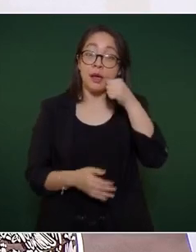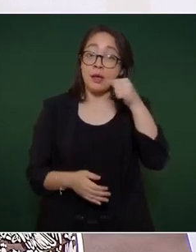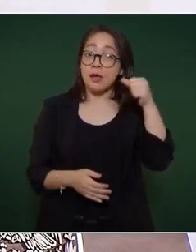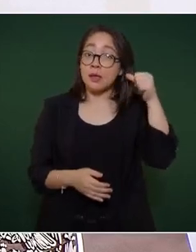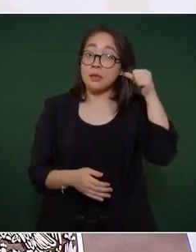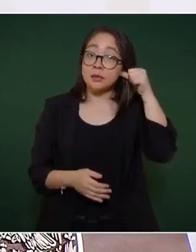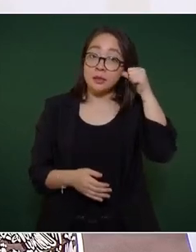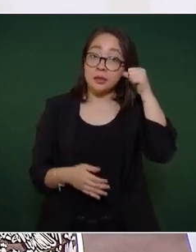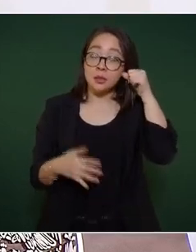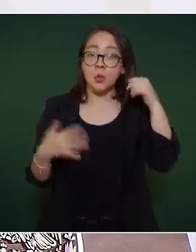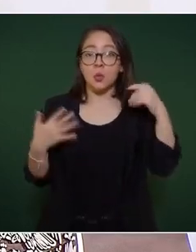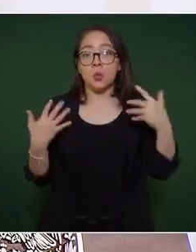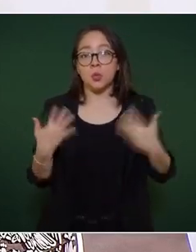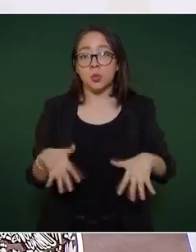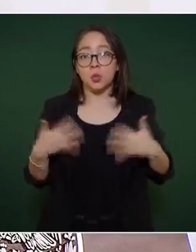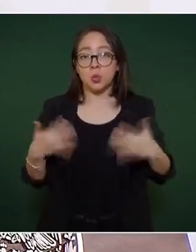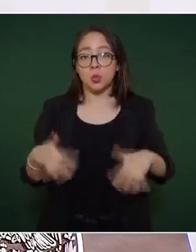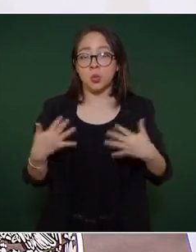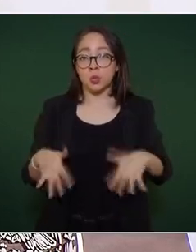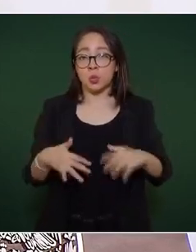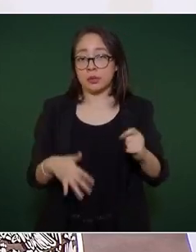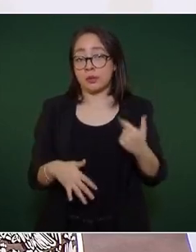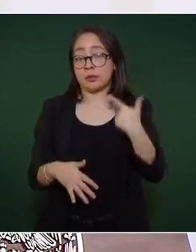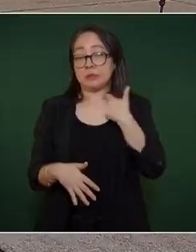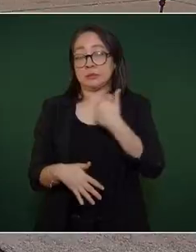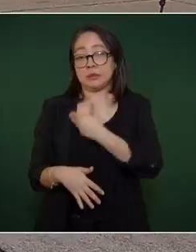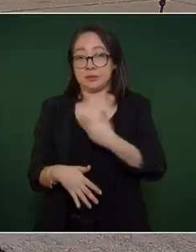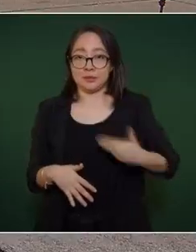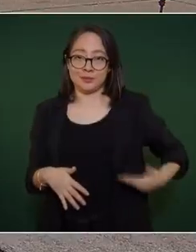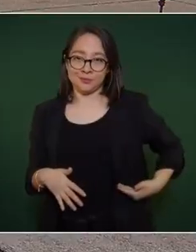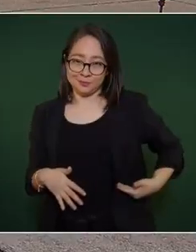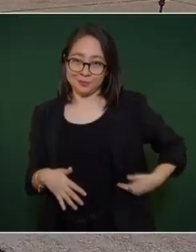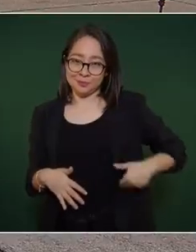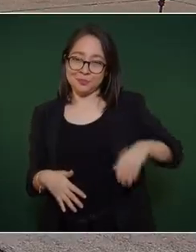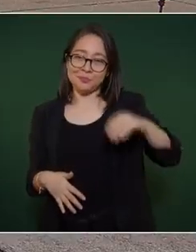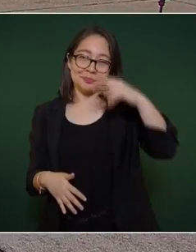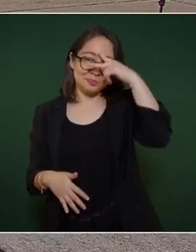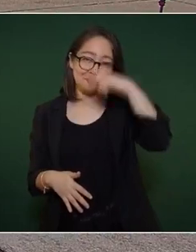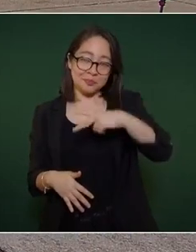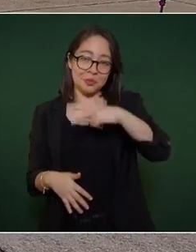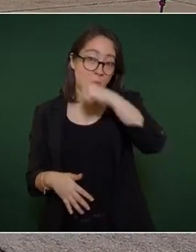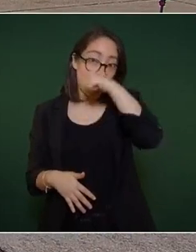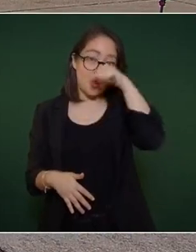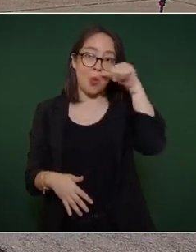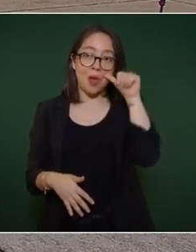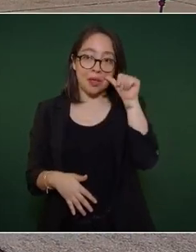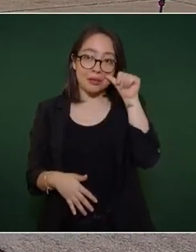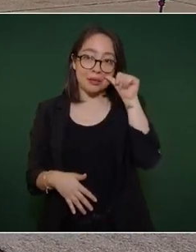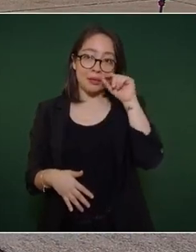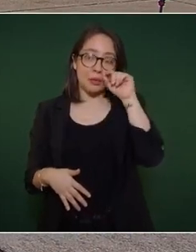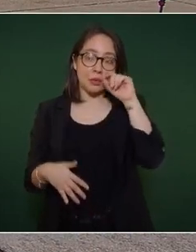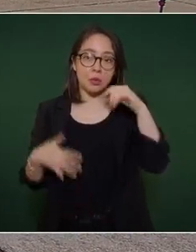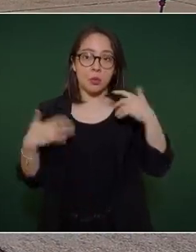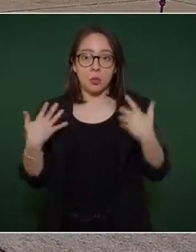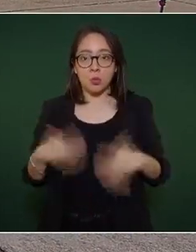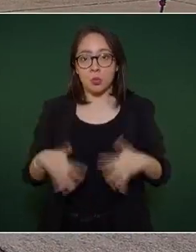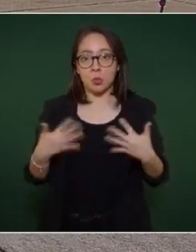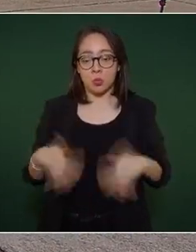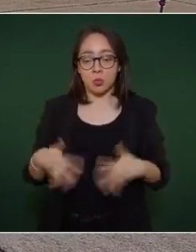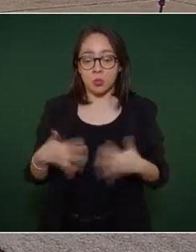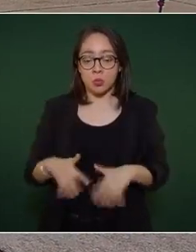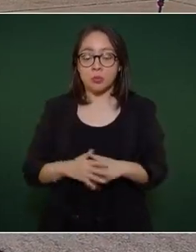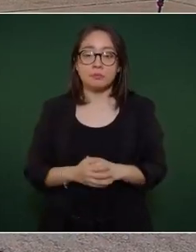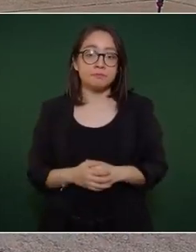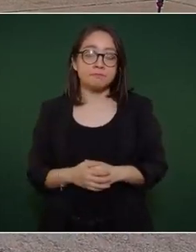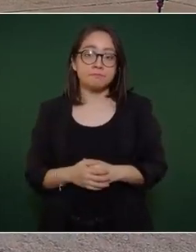el gran presidente de México, Benito Juárez, en una situación complicada, porque